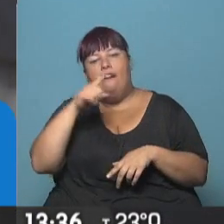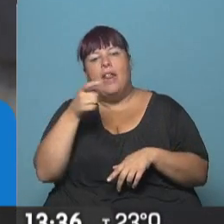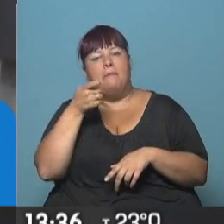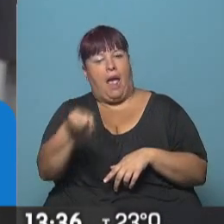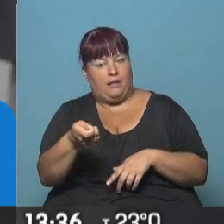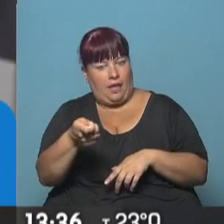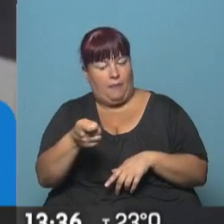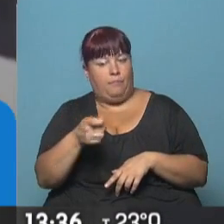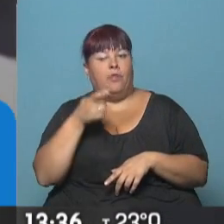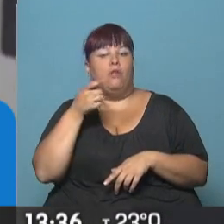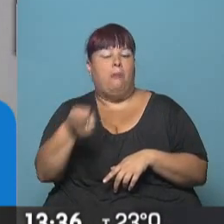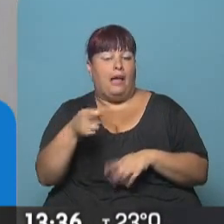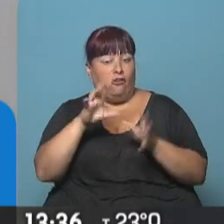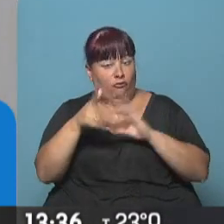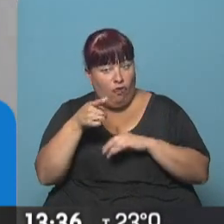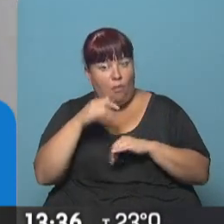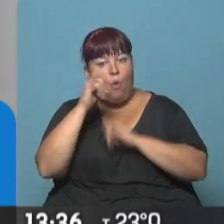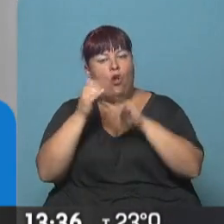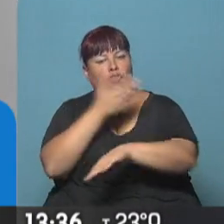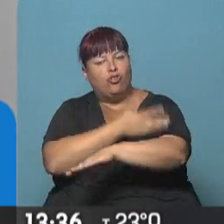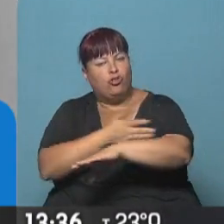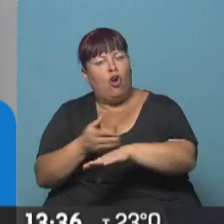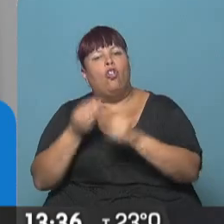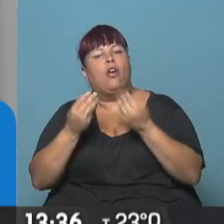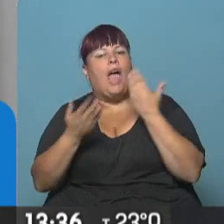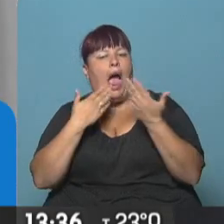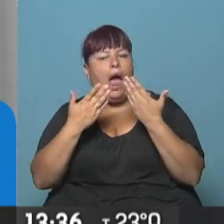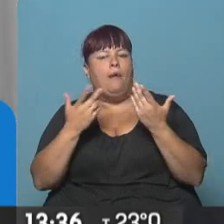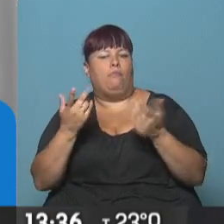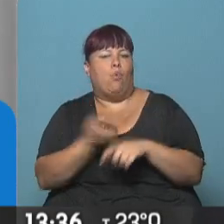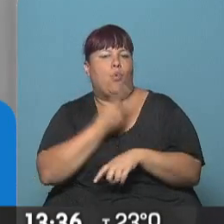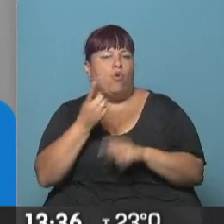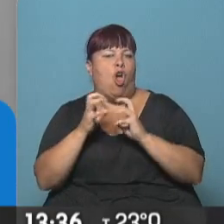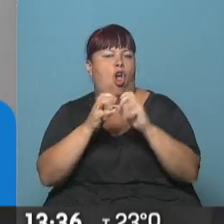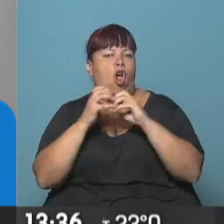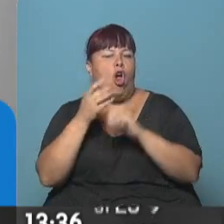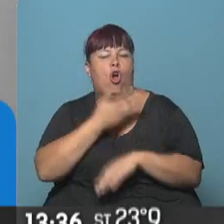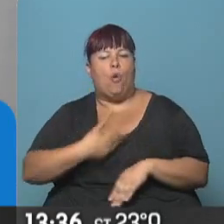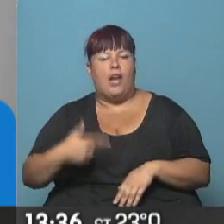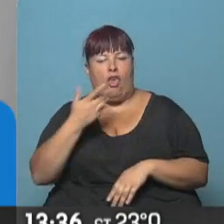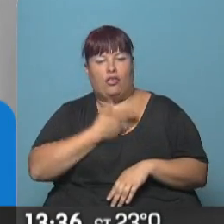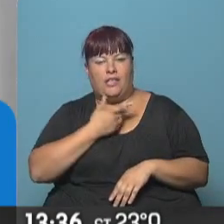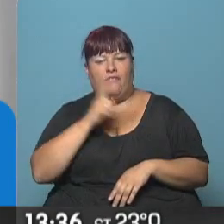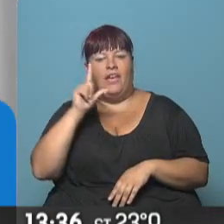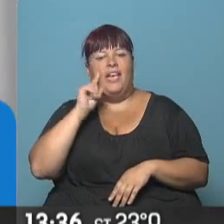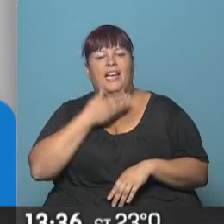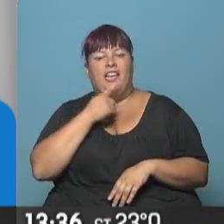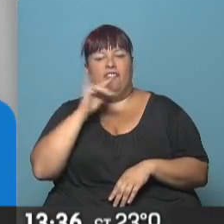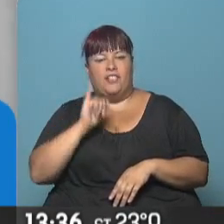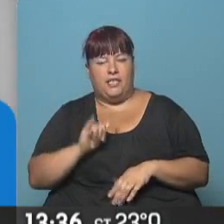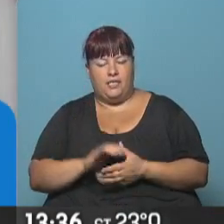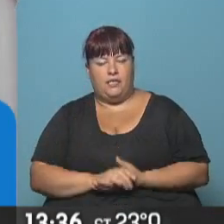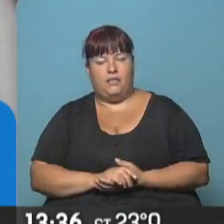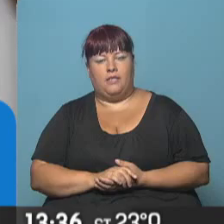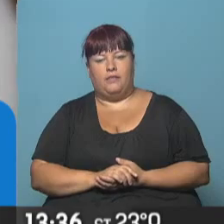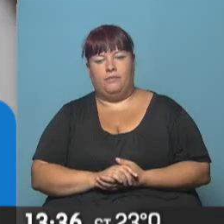asesinato en homicidios de esta manera está relatando que lo que dialogaron durante casi una hora con el gobernador de la provincia designación con miguelín césar